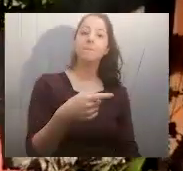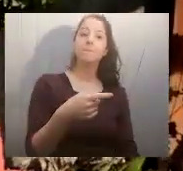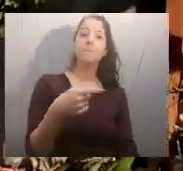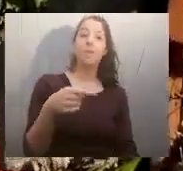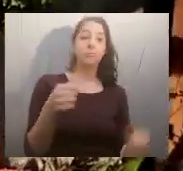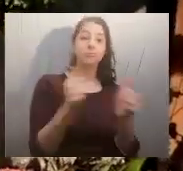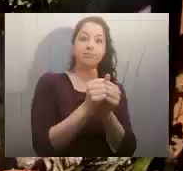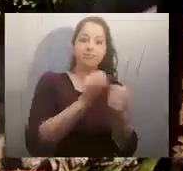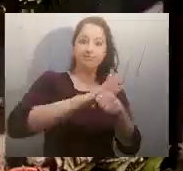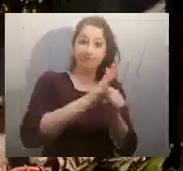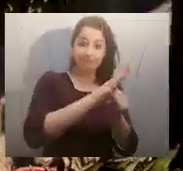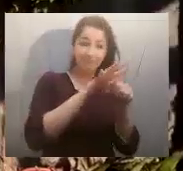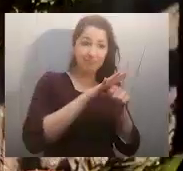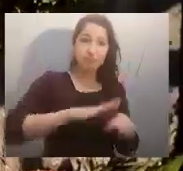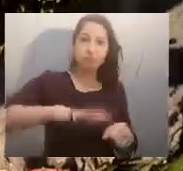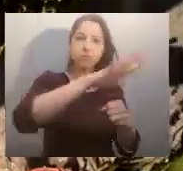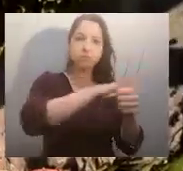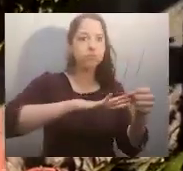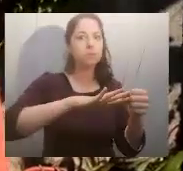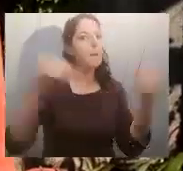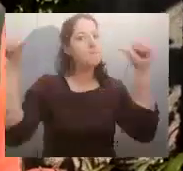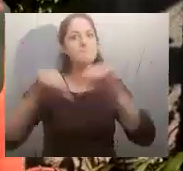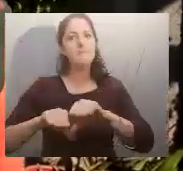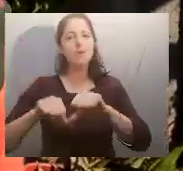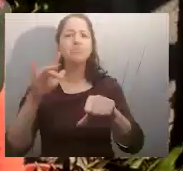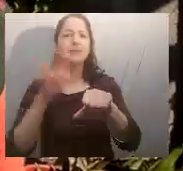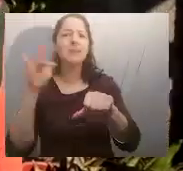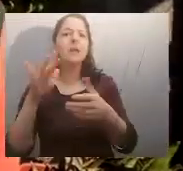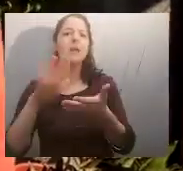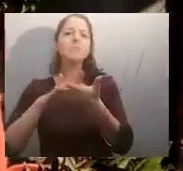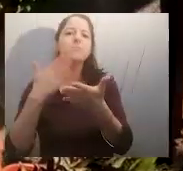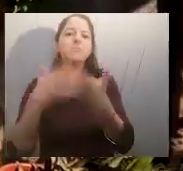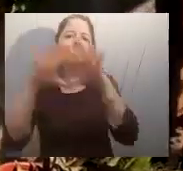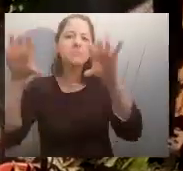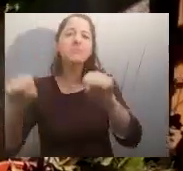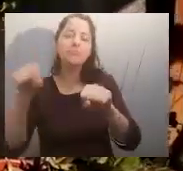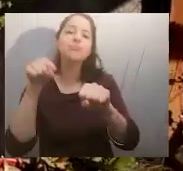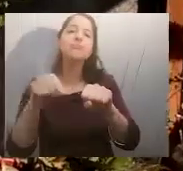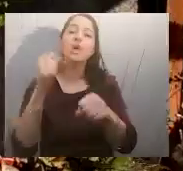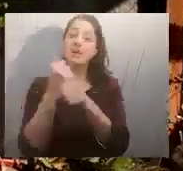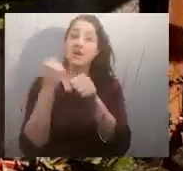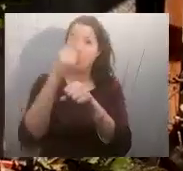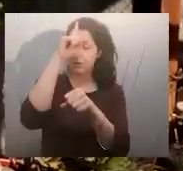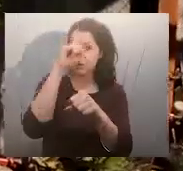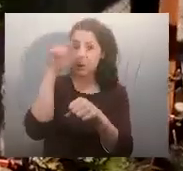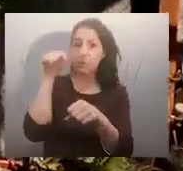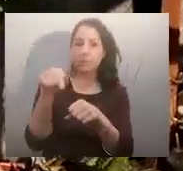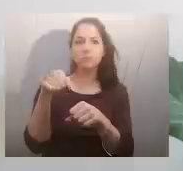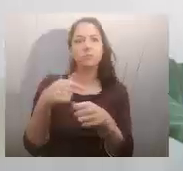agudizado la crisis sanitaria, donde las cuidadoras y los trabajadores de la salud son las más